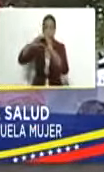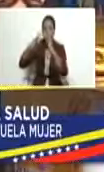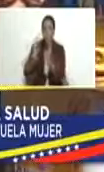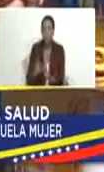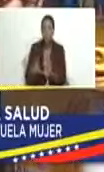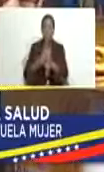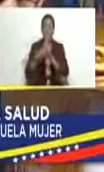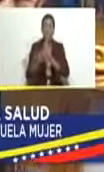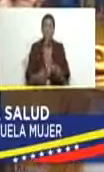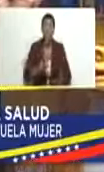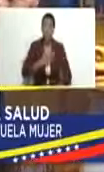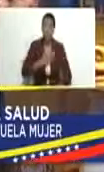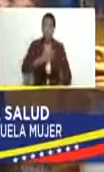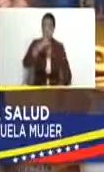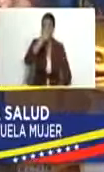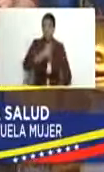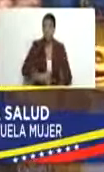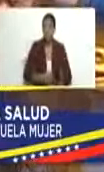los derechos de la mujer.